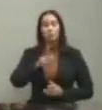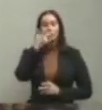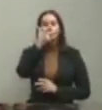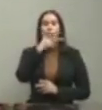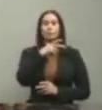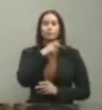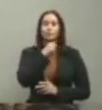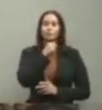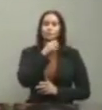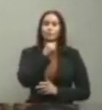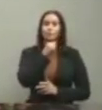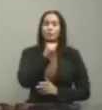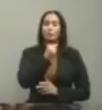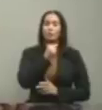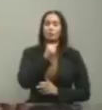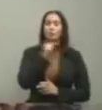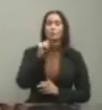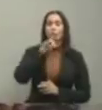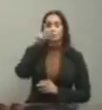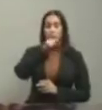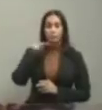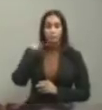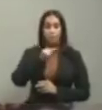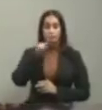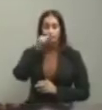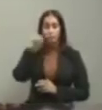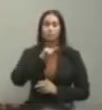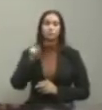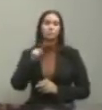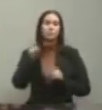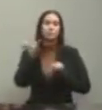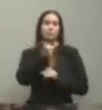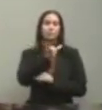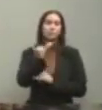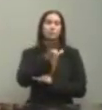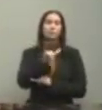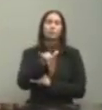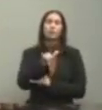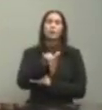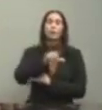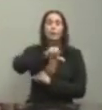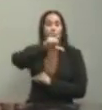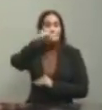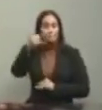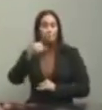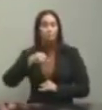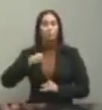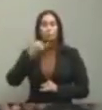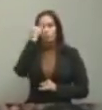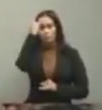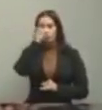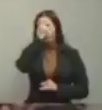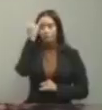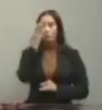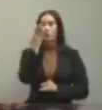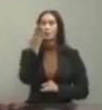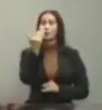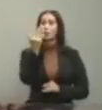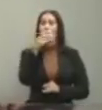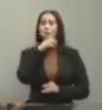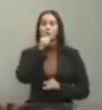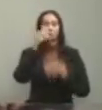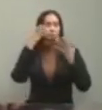de nacionalidad suiza igualmente que el joven italiano de 15 años ya fueron